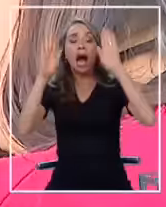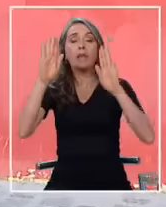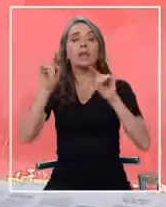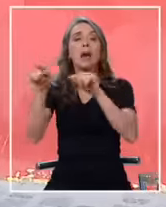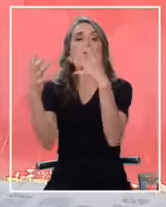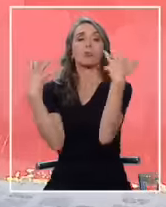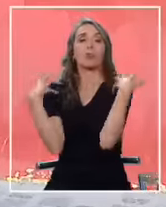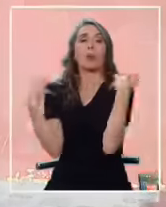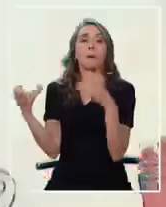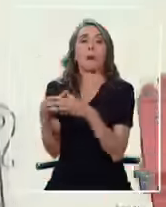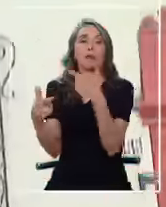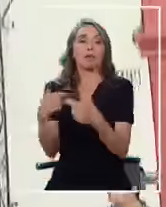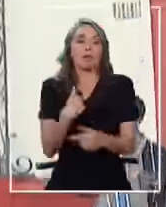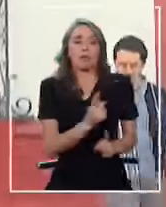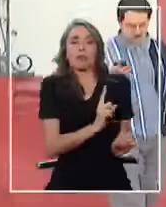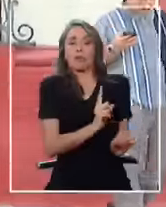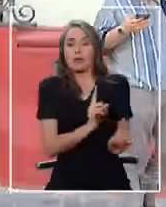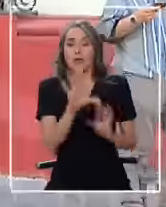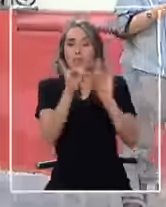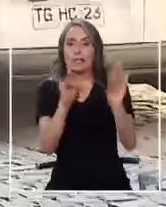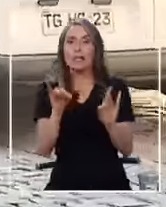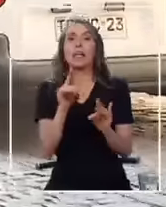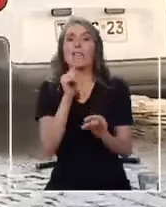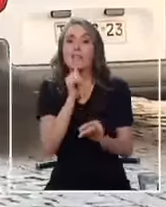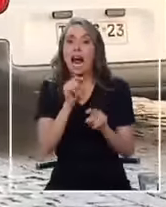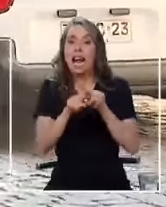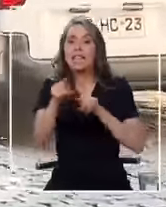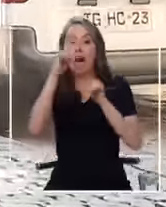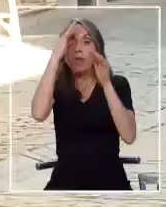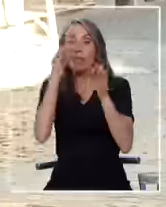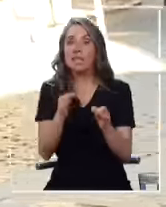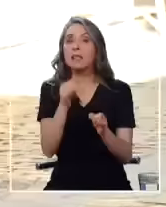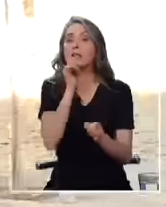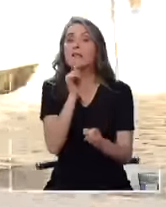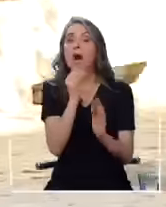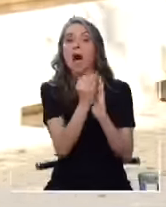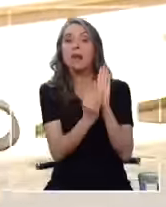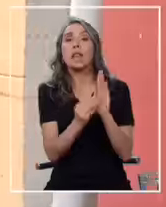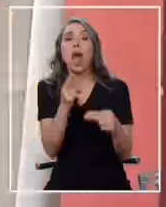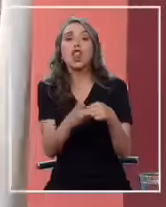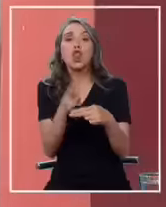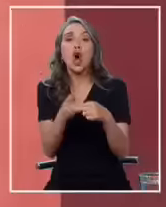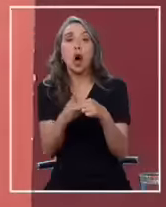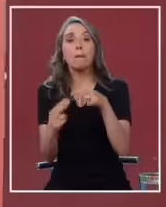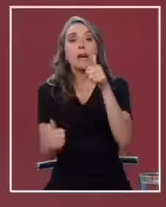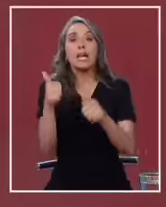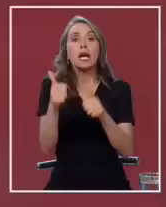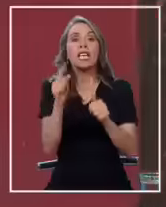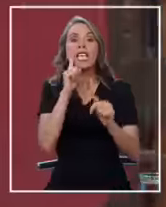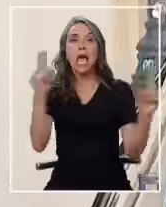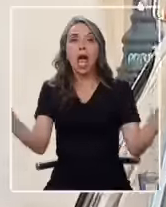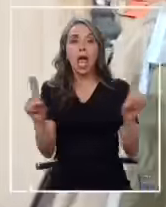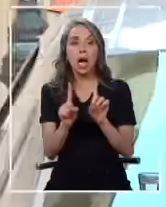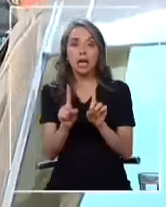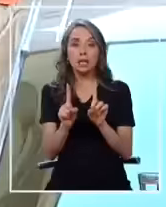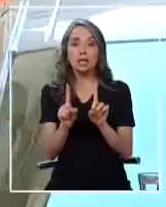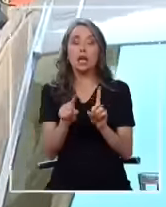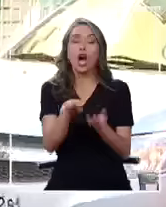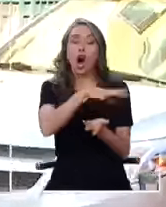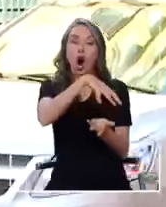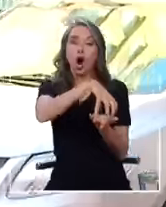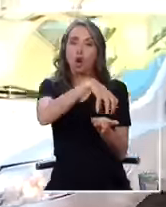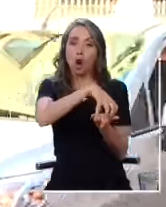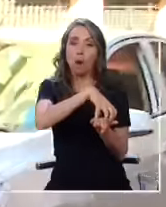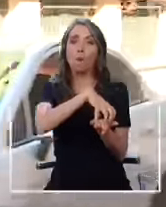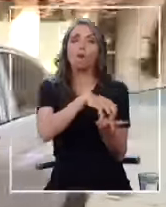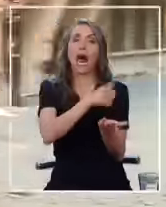tensión es mayor en el pacto oficialista. Las definiciones están lejanas porque aún falta determinar los nombres que competirán. Uno, en comunas en